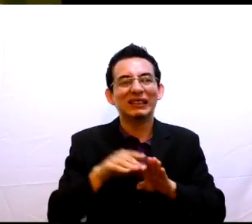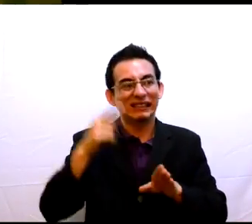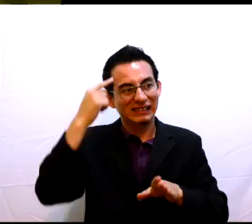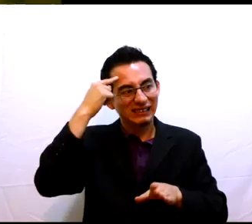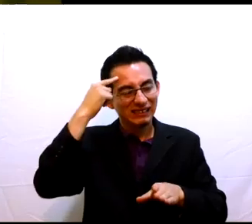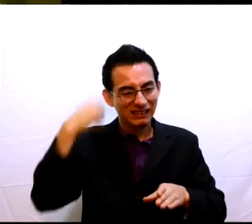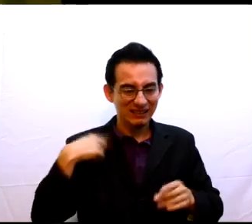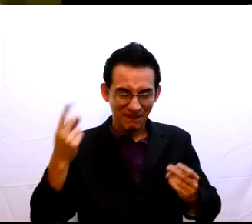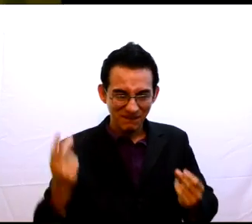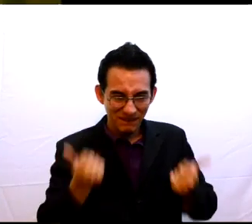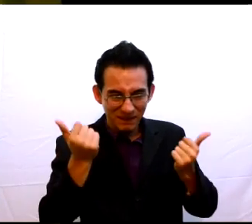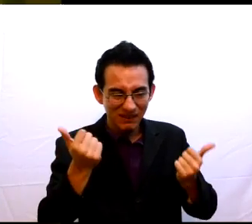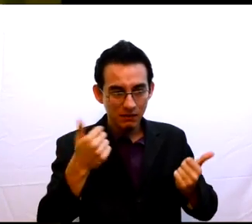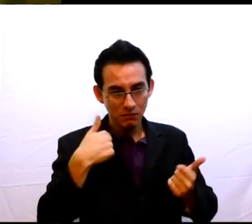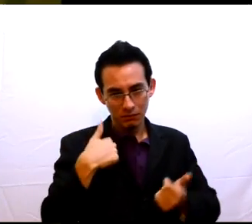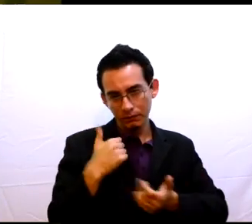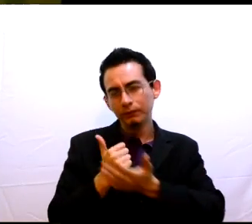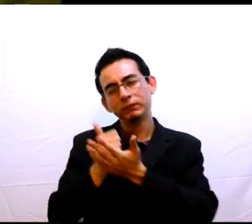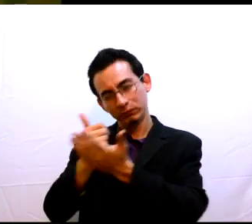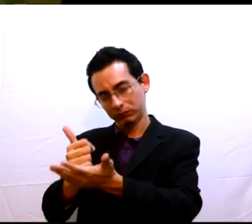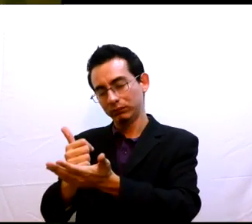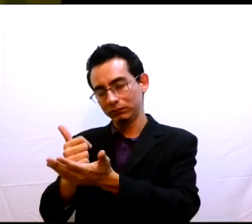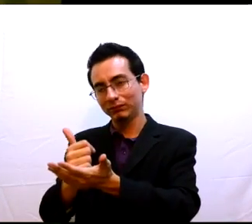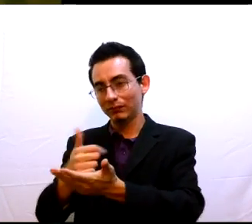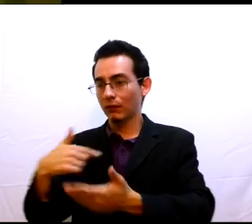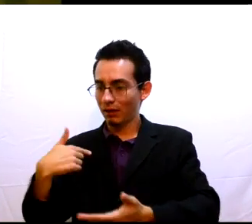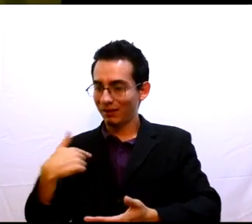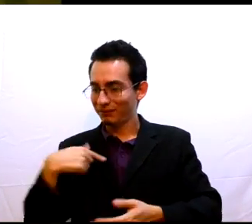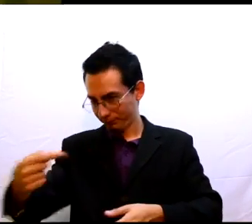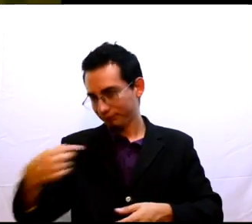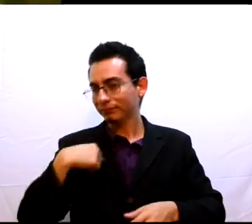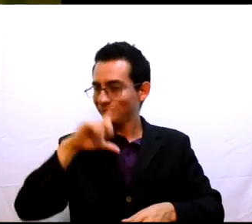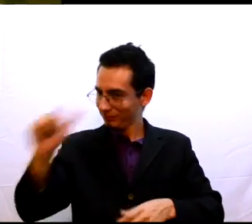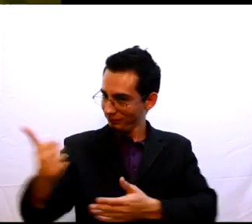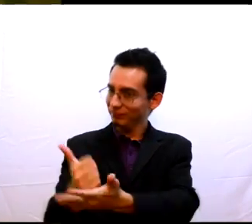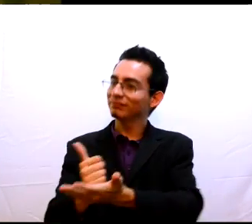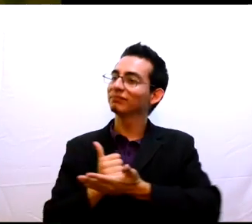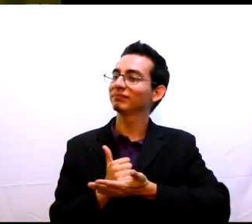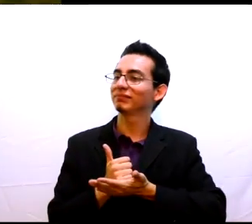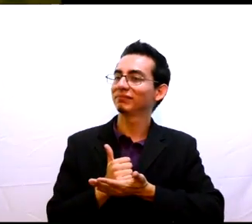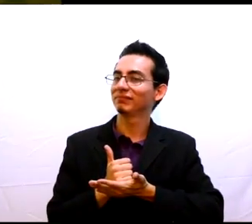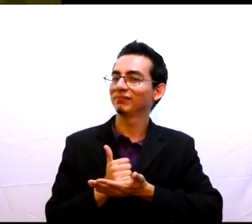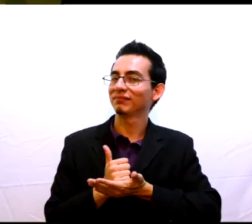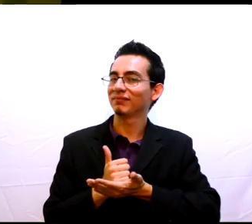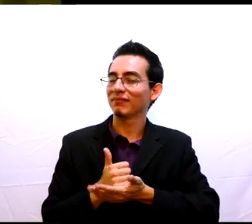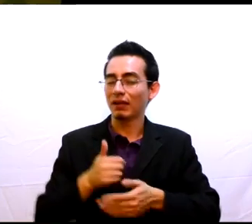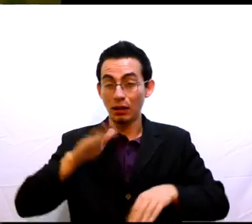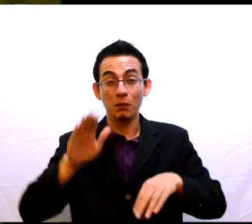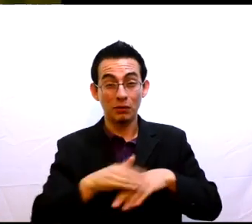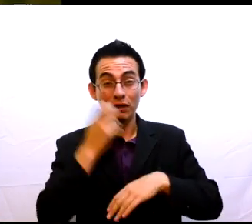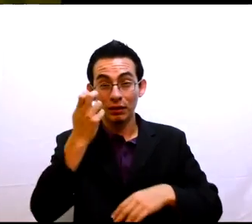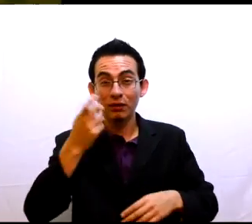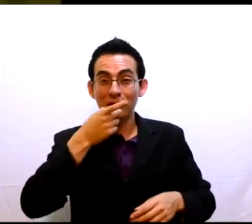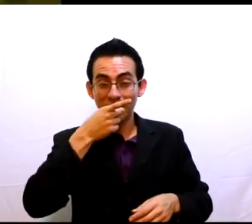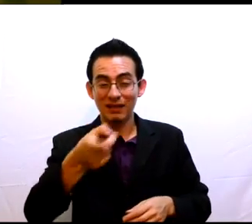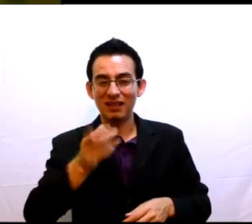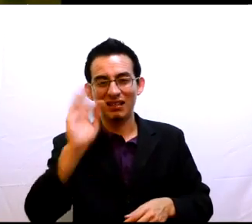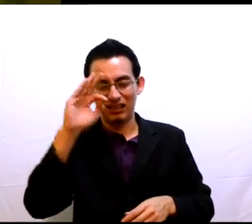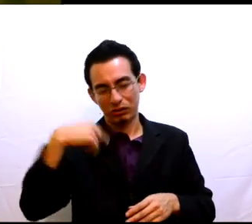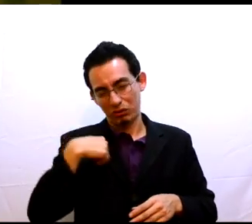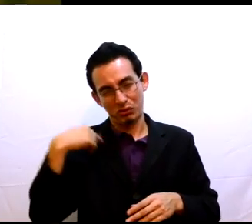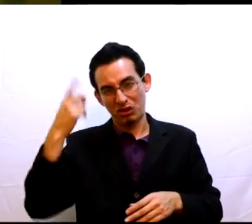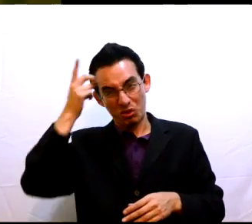deuda pregunta si tú fueras el dueño del negocio te gustaría que tu empleado hiciera algo